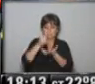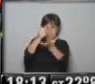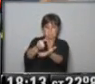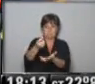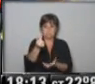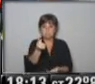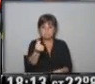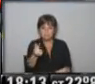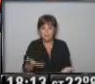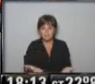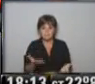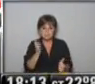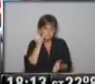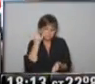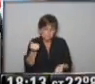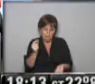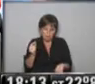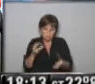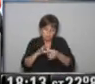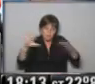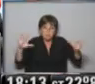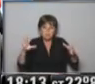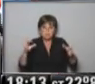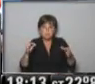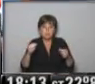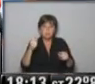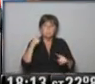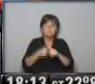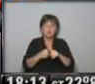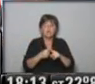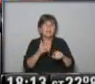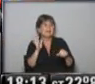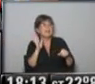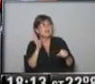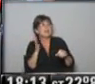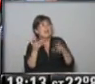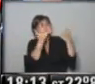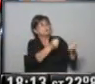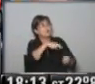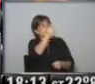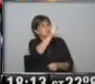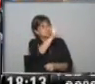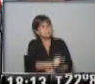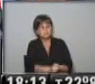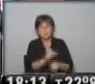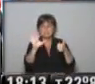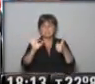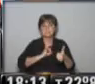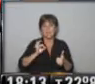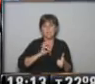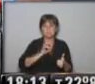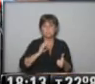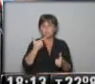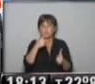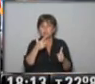ya está automáticamente liberado. Por encubrimiento la gente no se queda preso. Esto es un delito de una pena de máxima de 6 años. Una persona